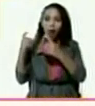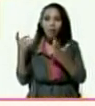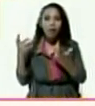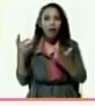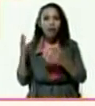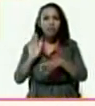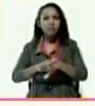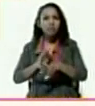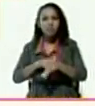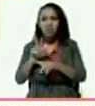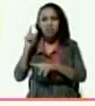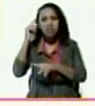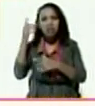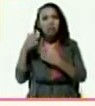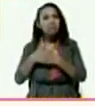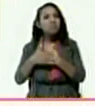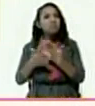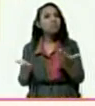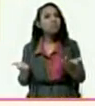pasó ese día,